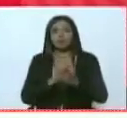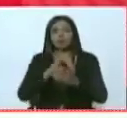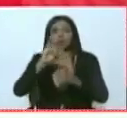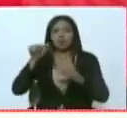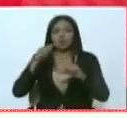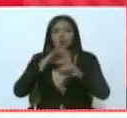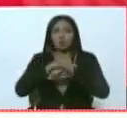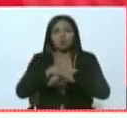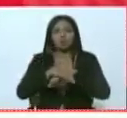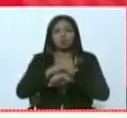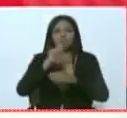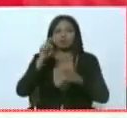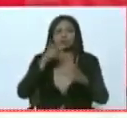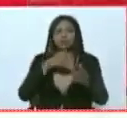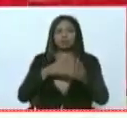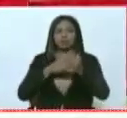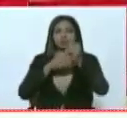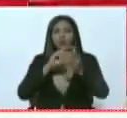Rodríguez, de la Dirección Nacional, ¿verdad?